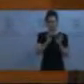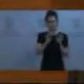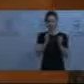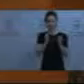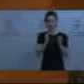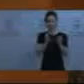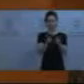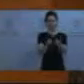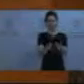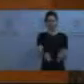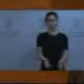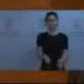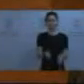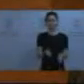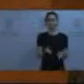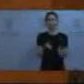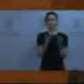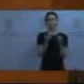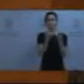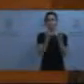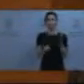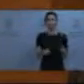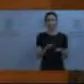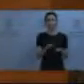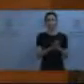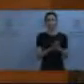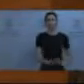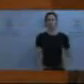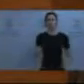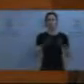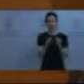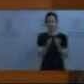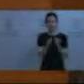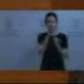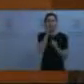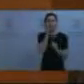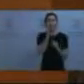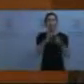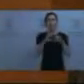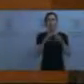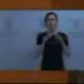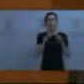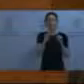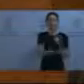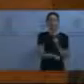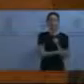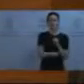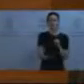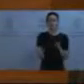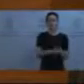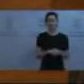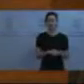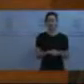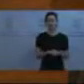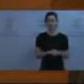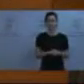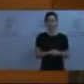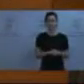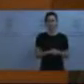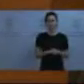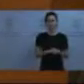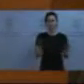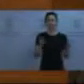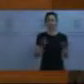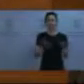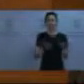pues hay una serie de celebraciones coincidentes con el Día de Asturias o no, que son repetitivas